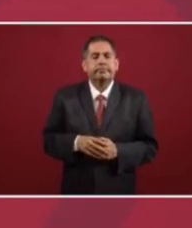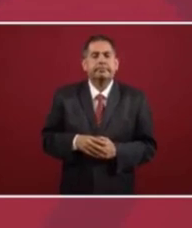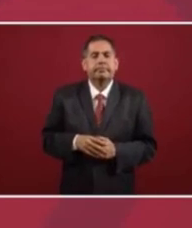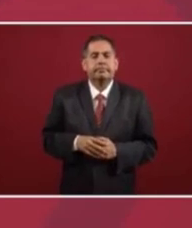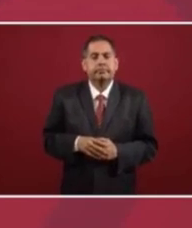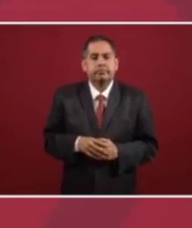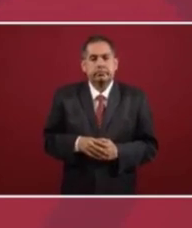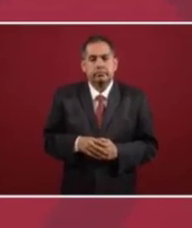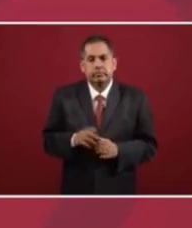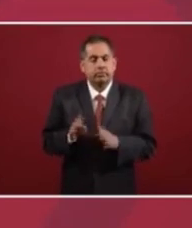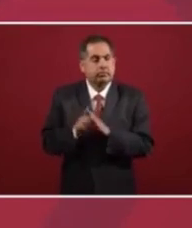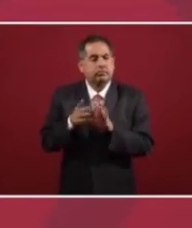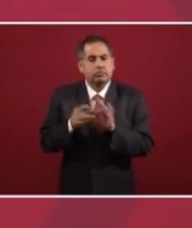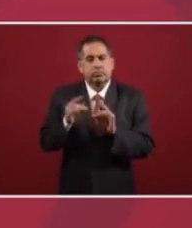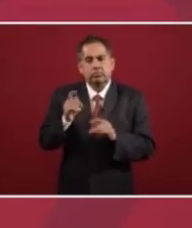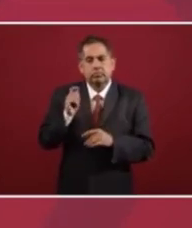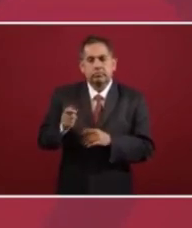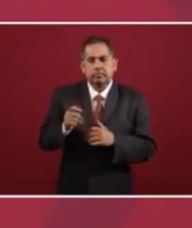Era como un